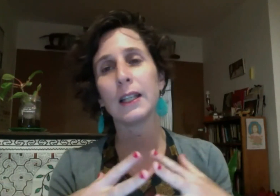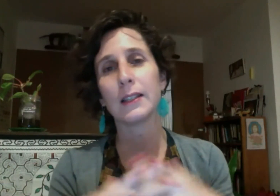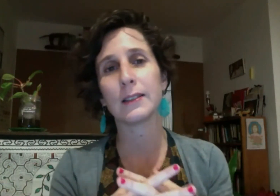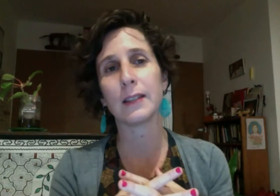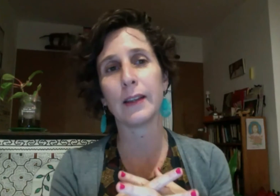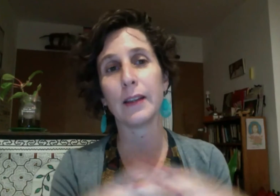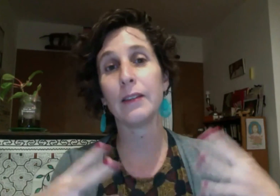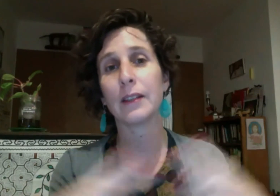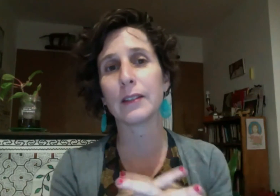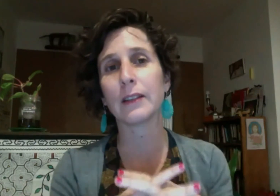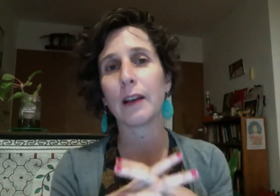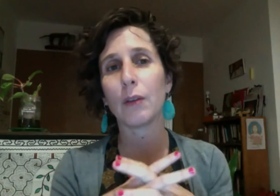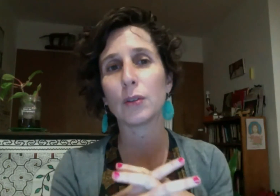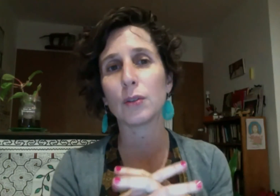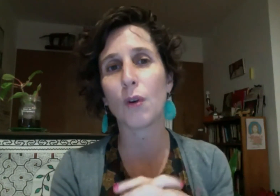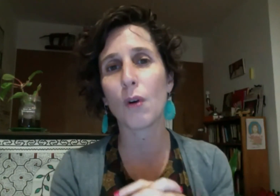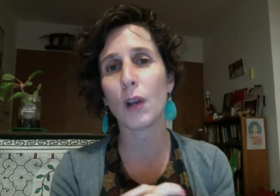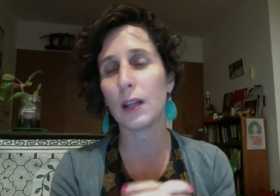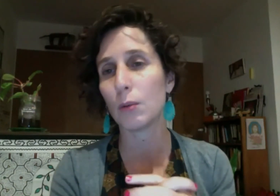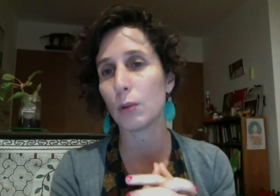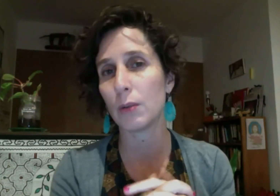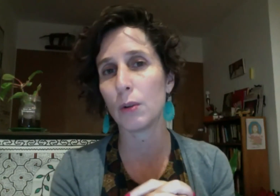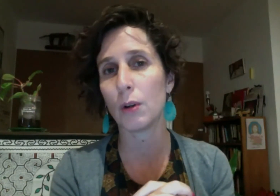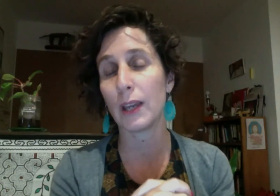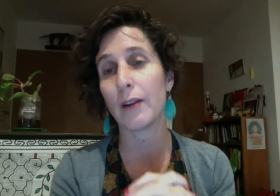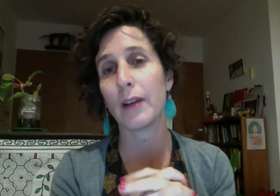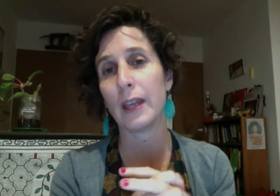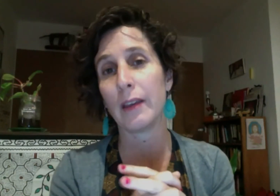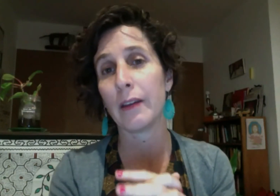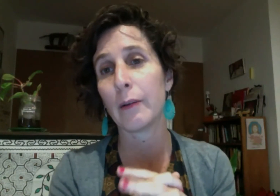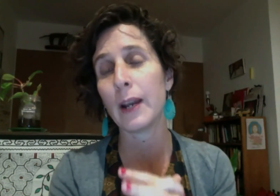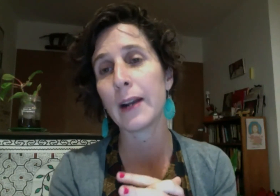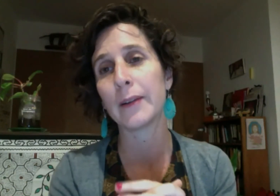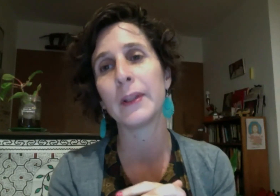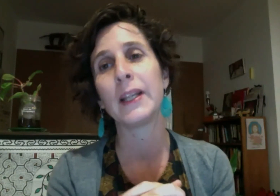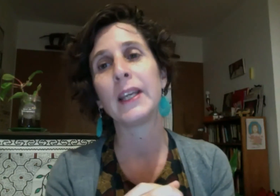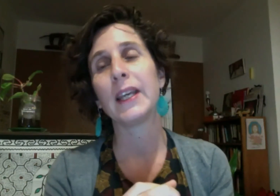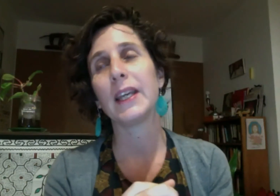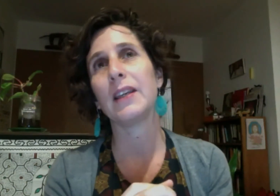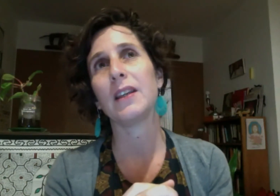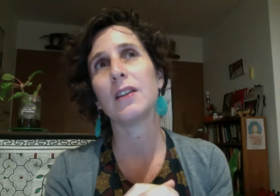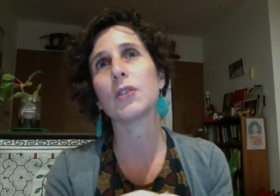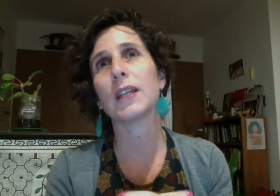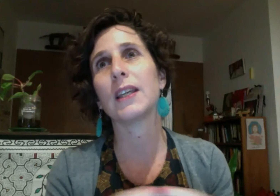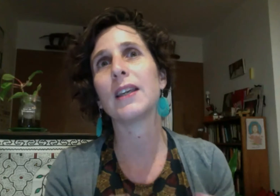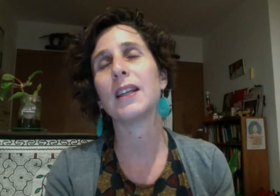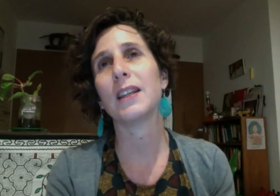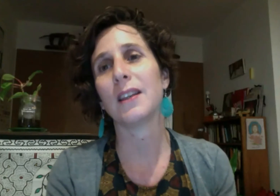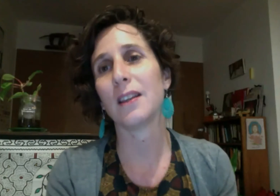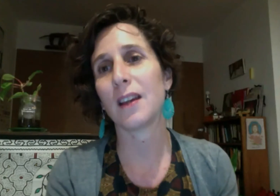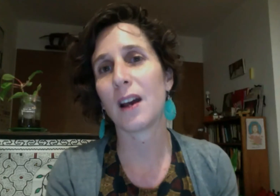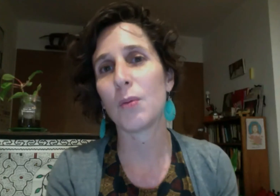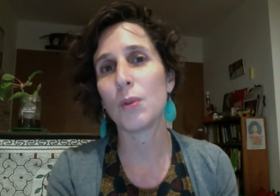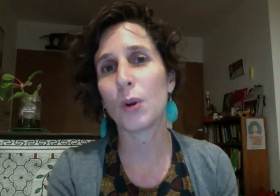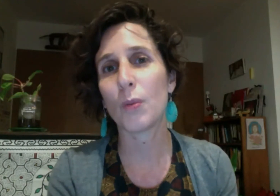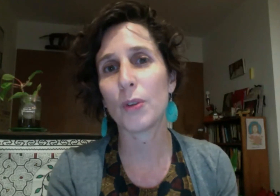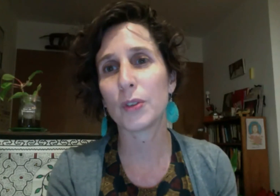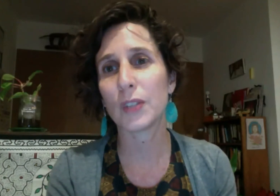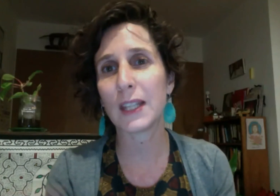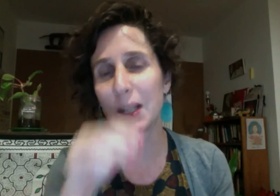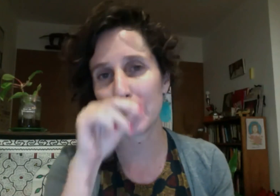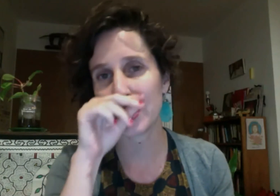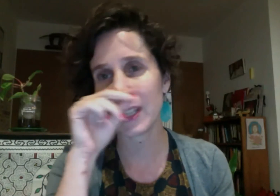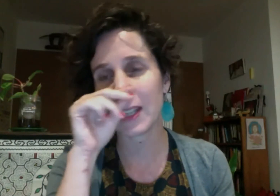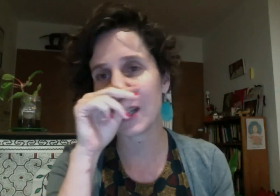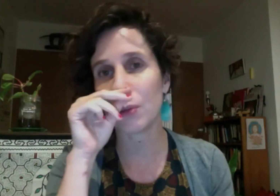están intersectados con el currículo escolar, cosa que a uno como